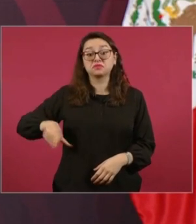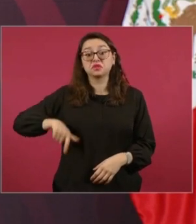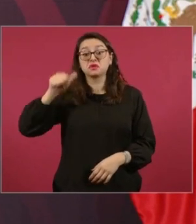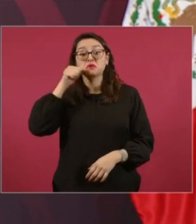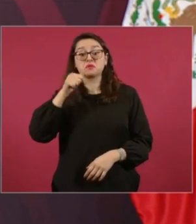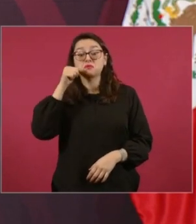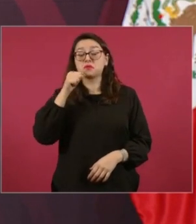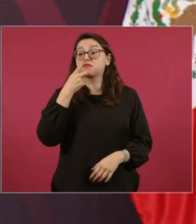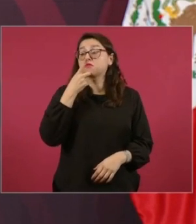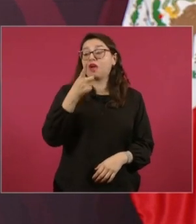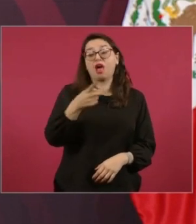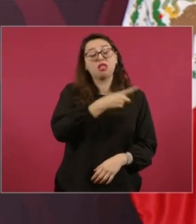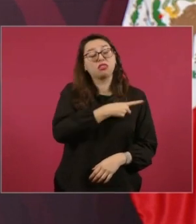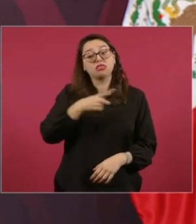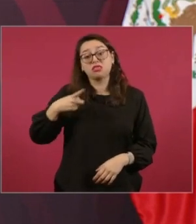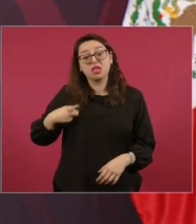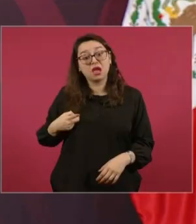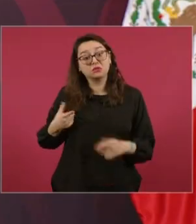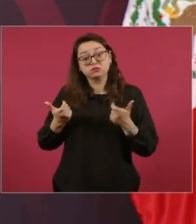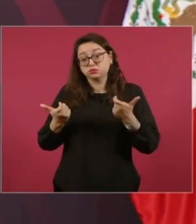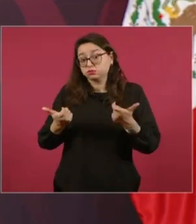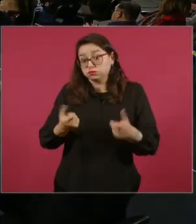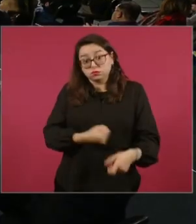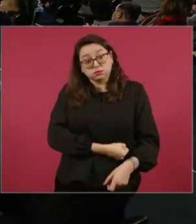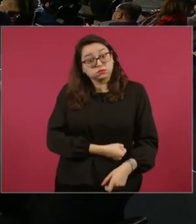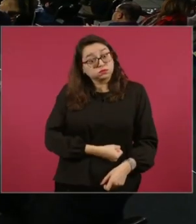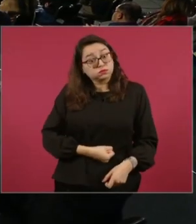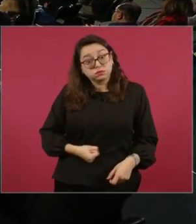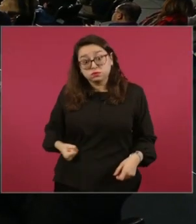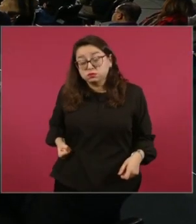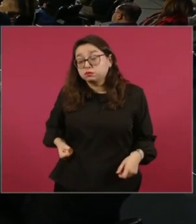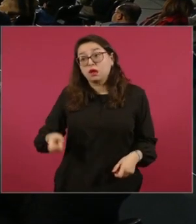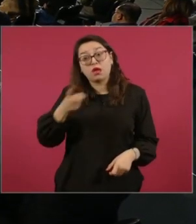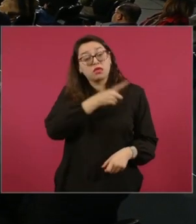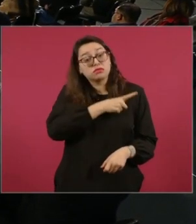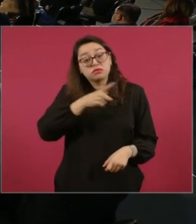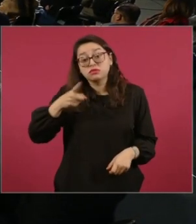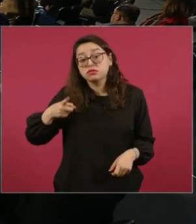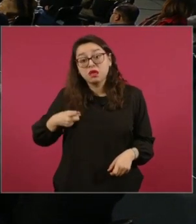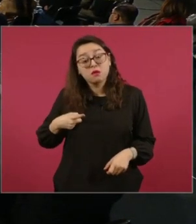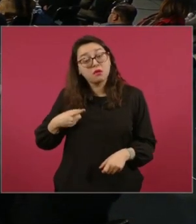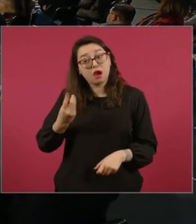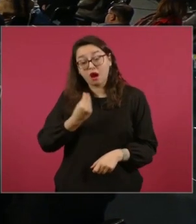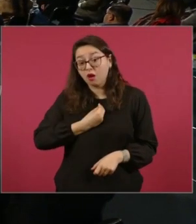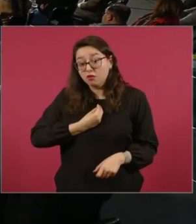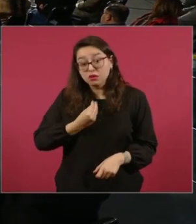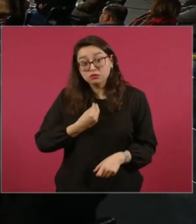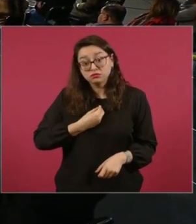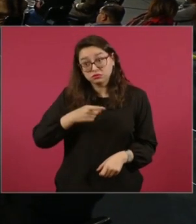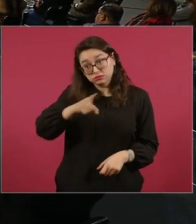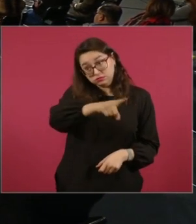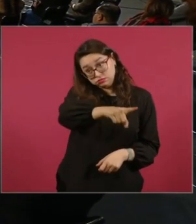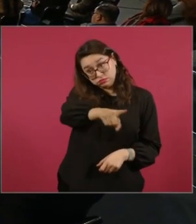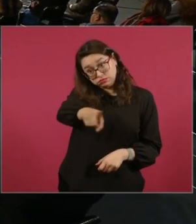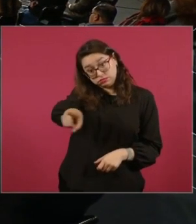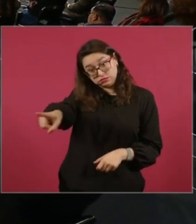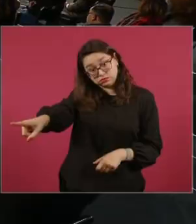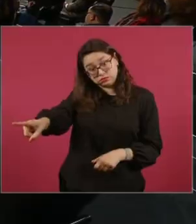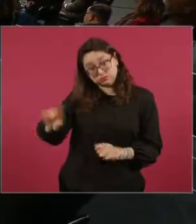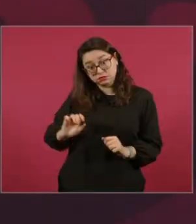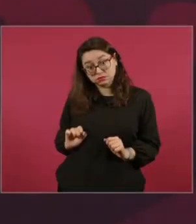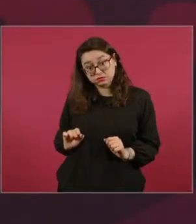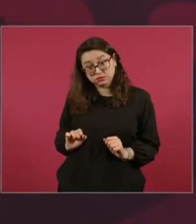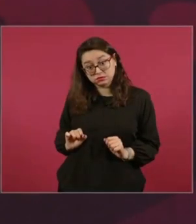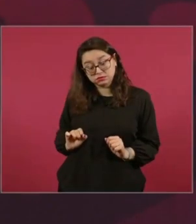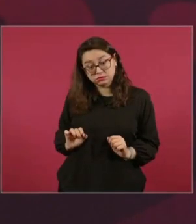y los de arriba se servían con la cuchara grande. Bueno, por eso los ministros